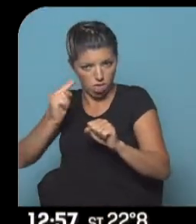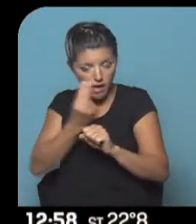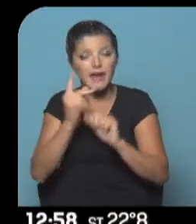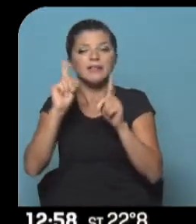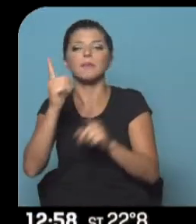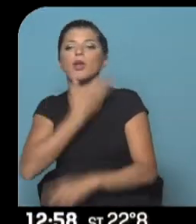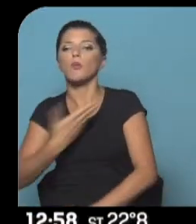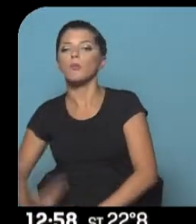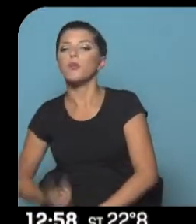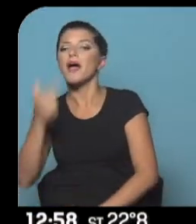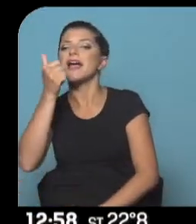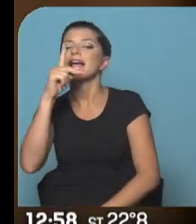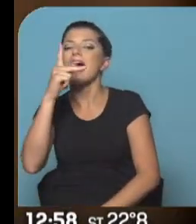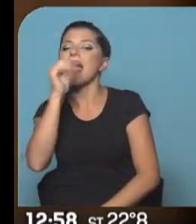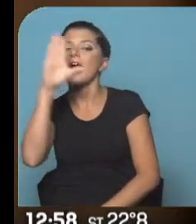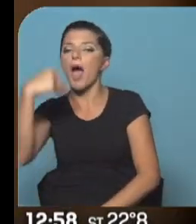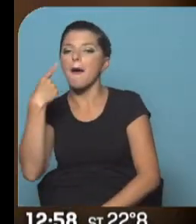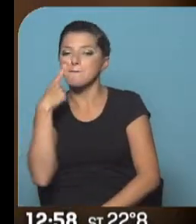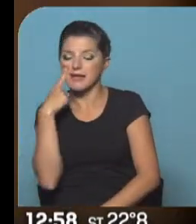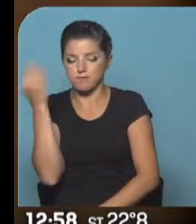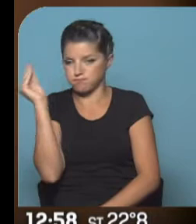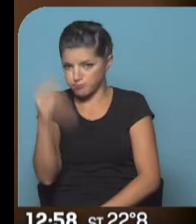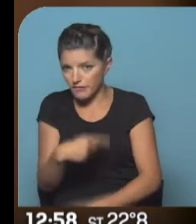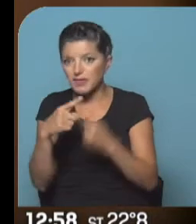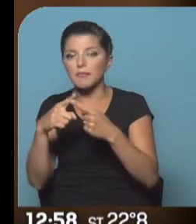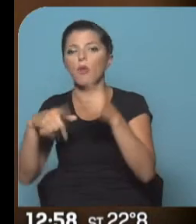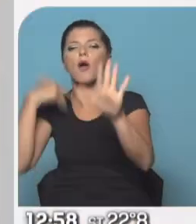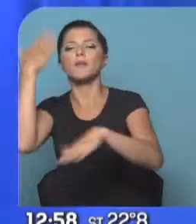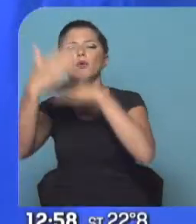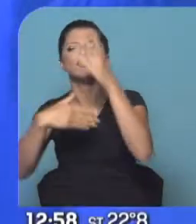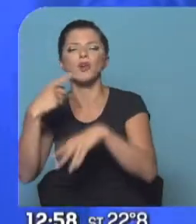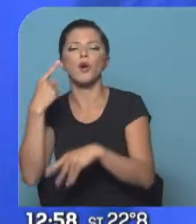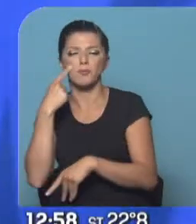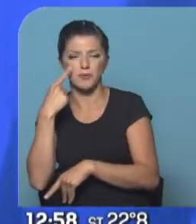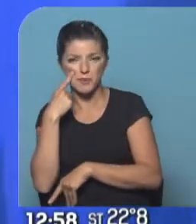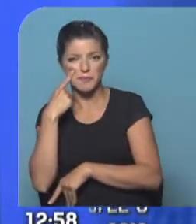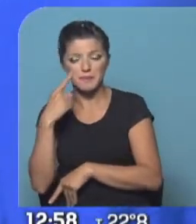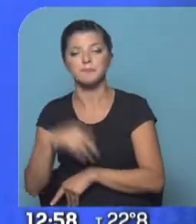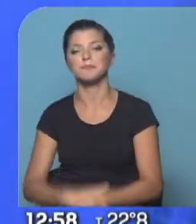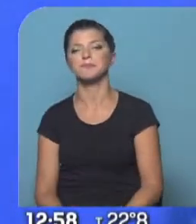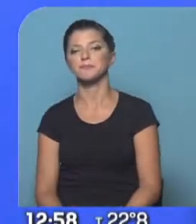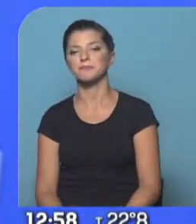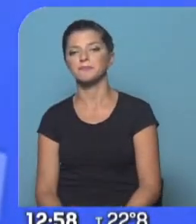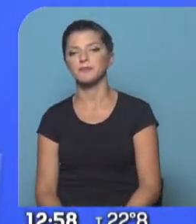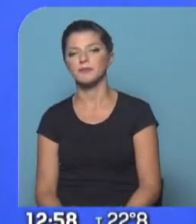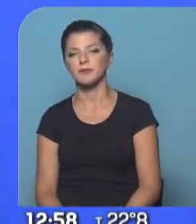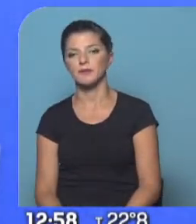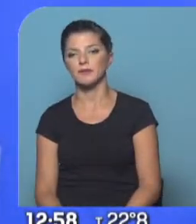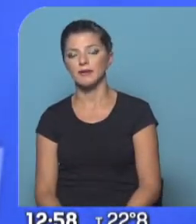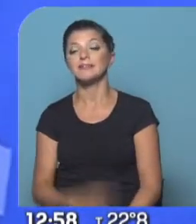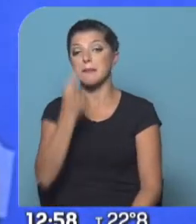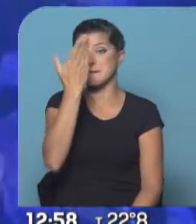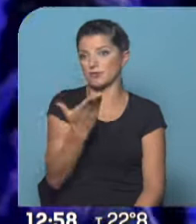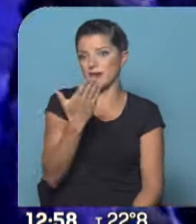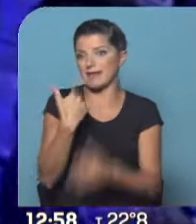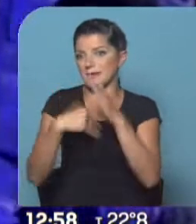de Omar Karami en el marco de la denominada Revolución de los Cedros. Saad Hariri es la figura política más importante